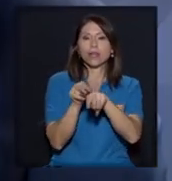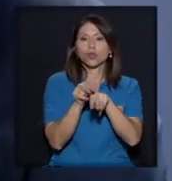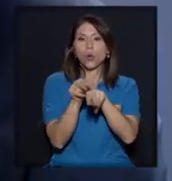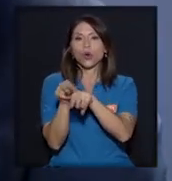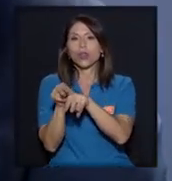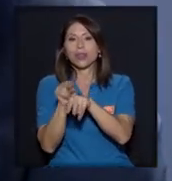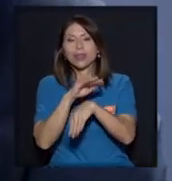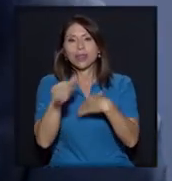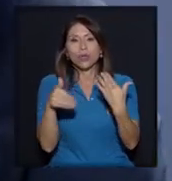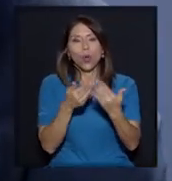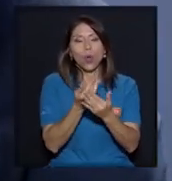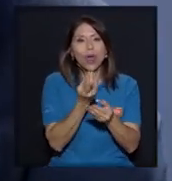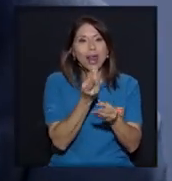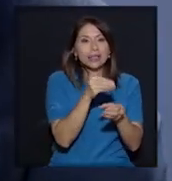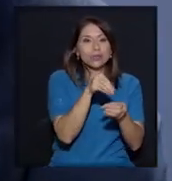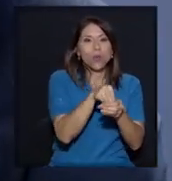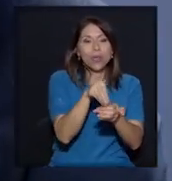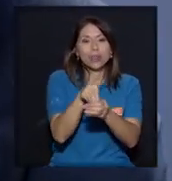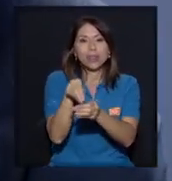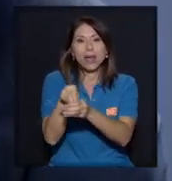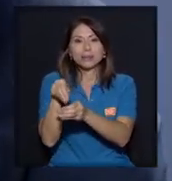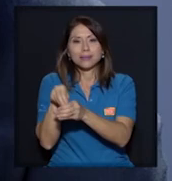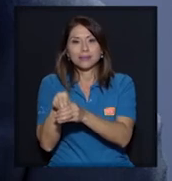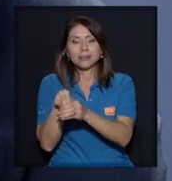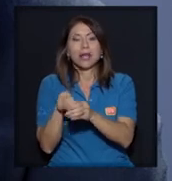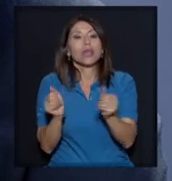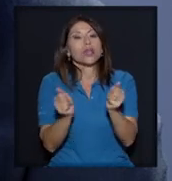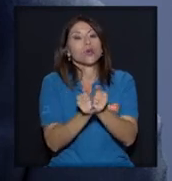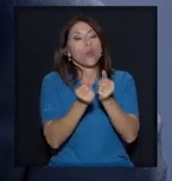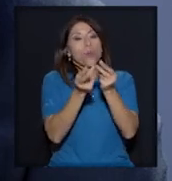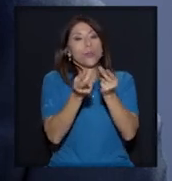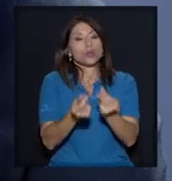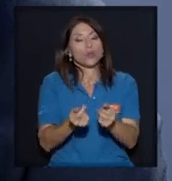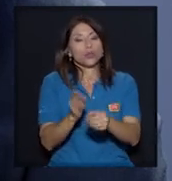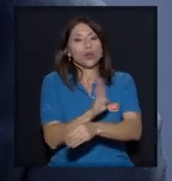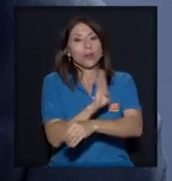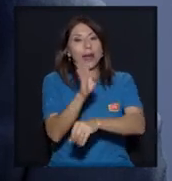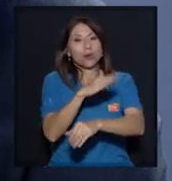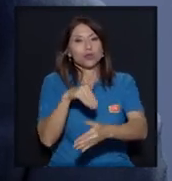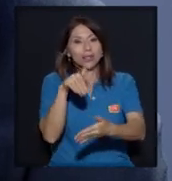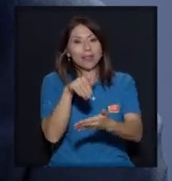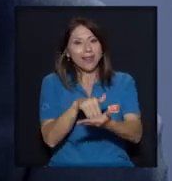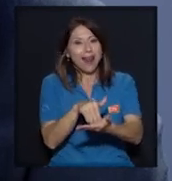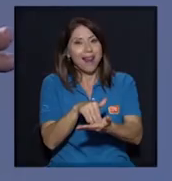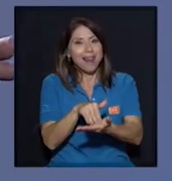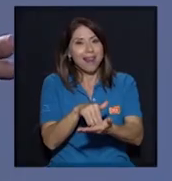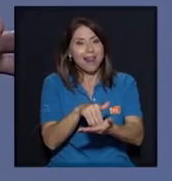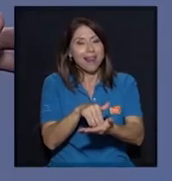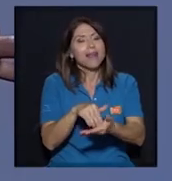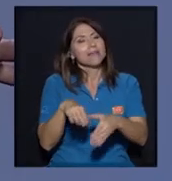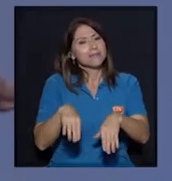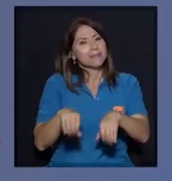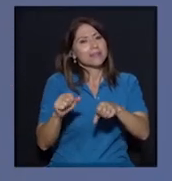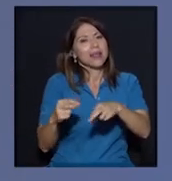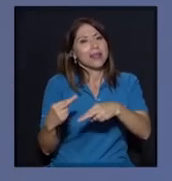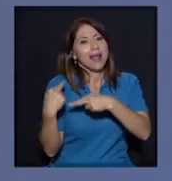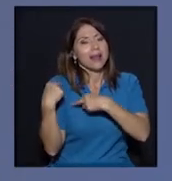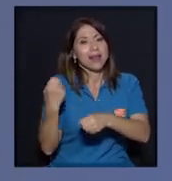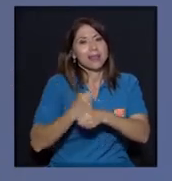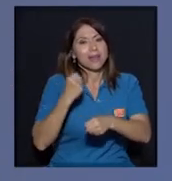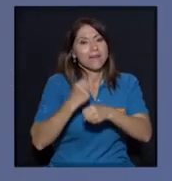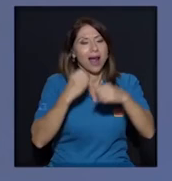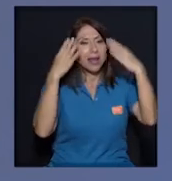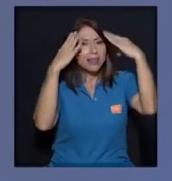el que, bajo presupuesto del Banco Central, en muchas de las tareas se encarga de trabajar los